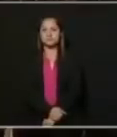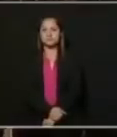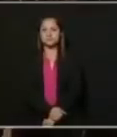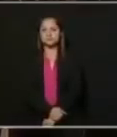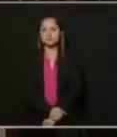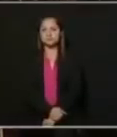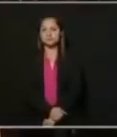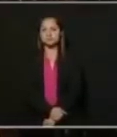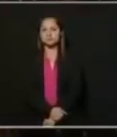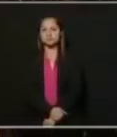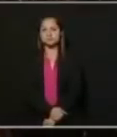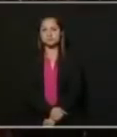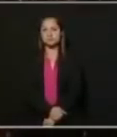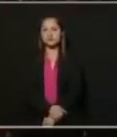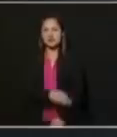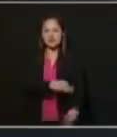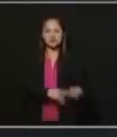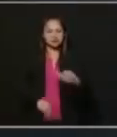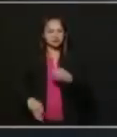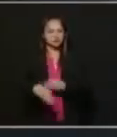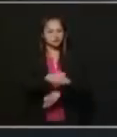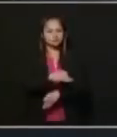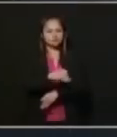nos vamos a portar bien.